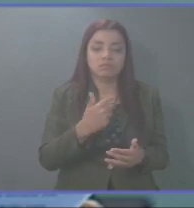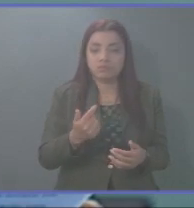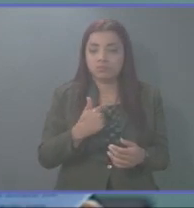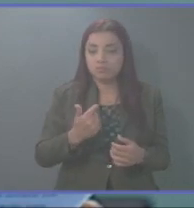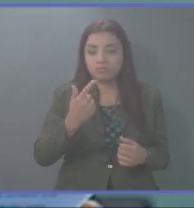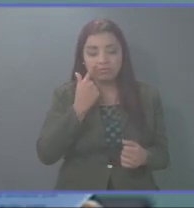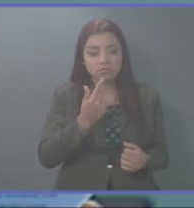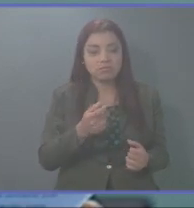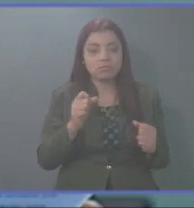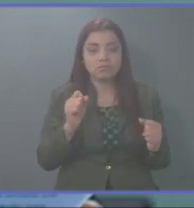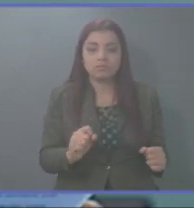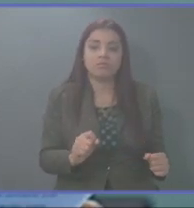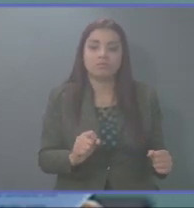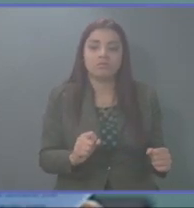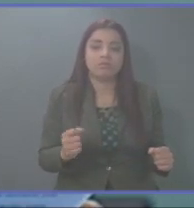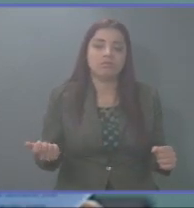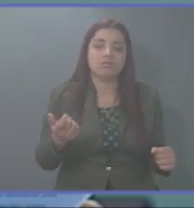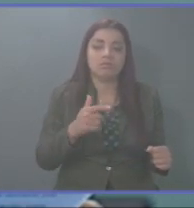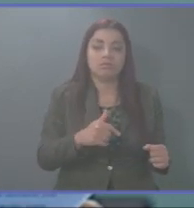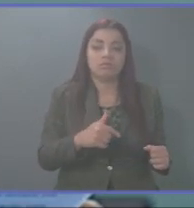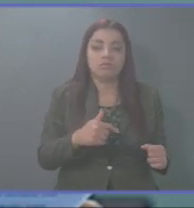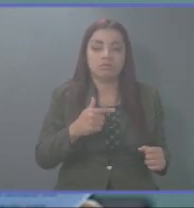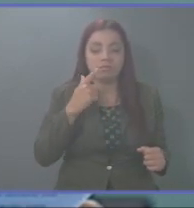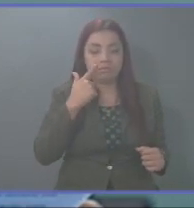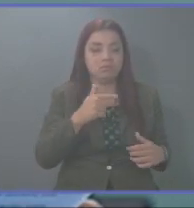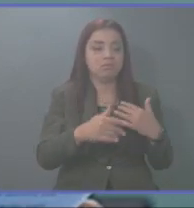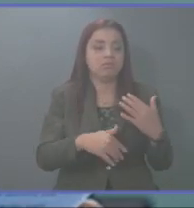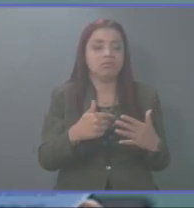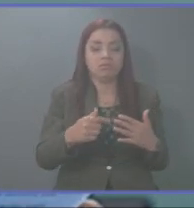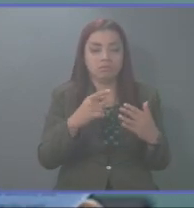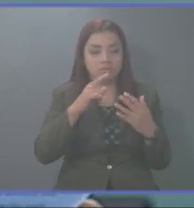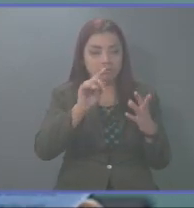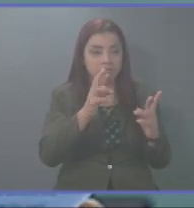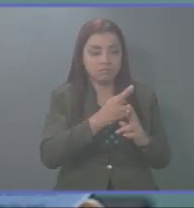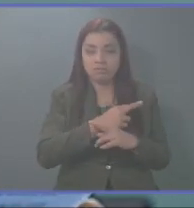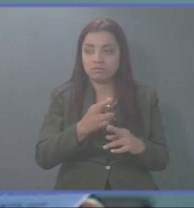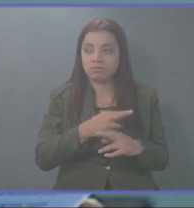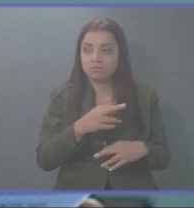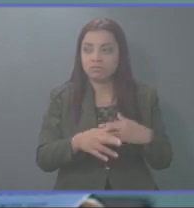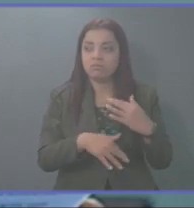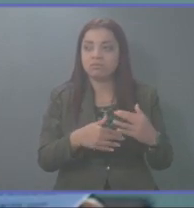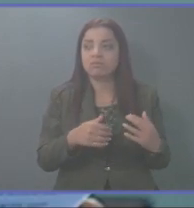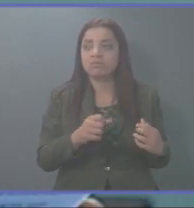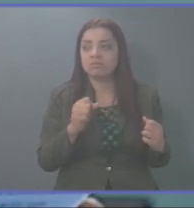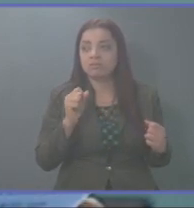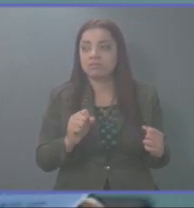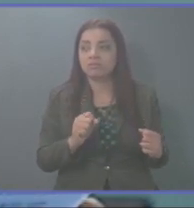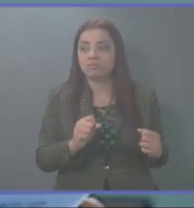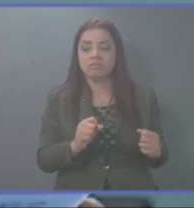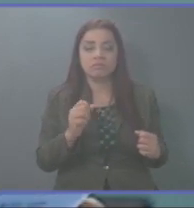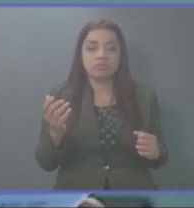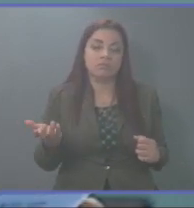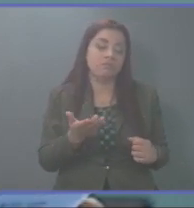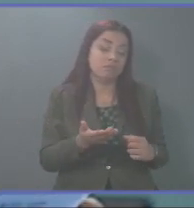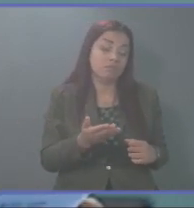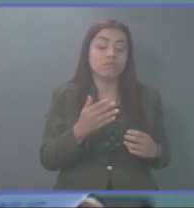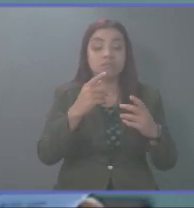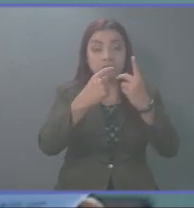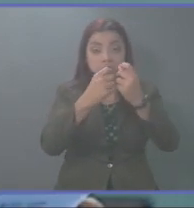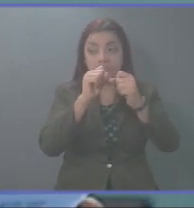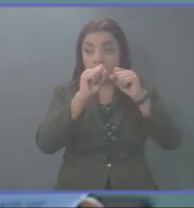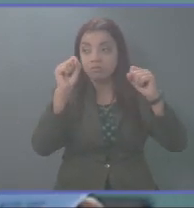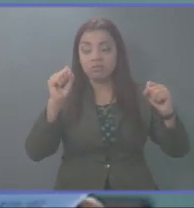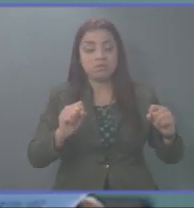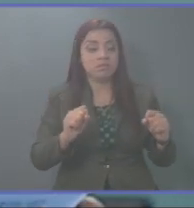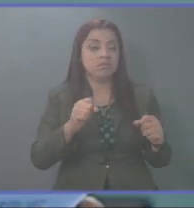que armonizara esa aspiración sin introducir modificaciones arbitrarias en la asignación de votos, pues en el sistema de diseño